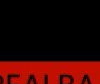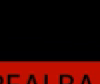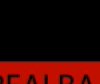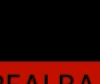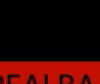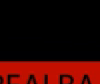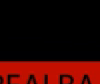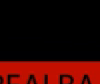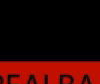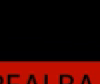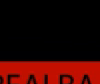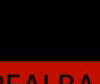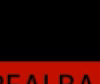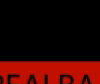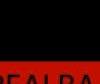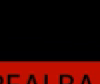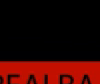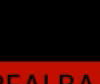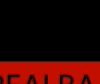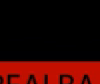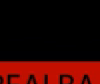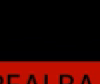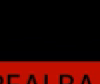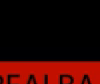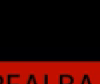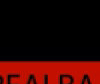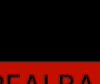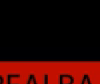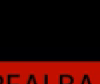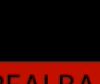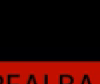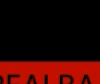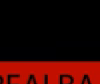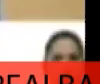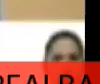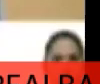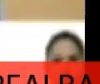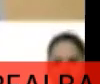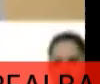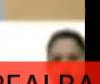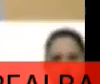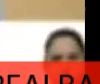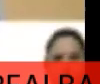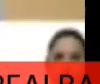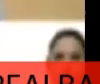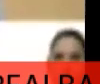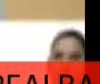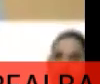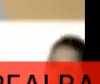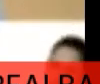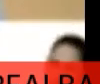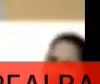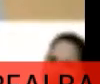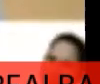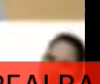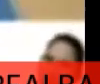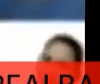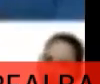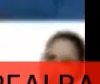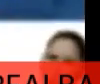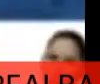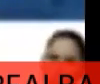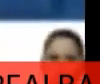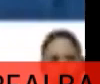abajo firmantes solicitan el apoyo técnico y administrativo de la Organización Panamericana de la Salud para asegurar la